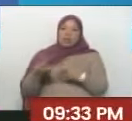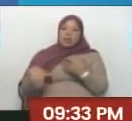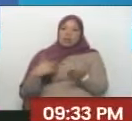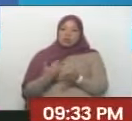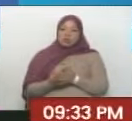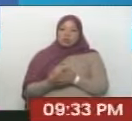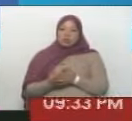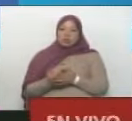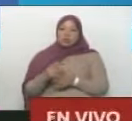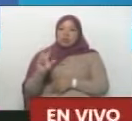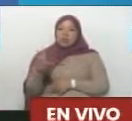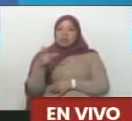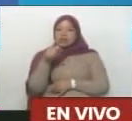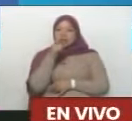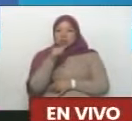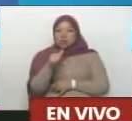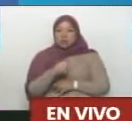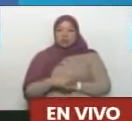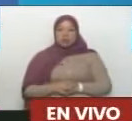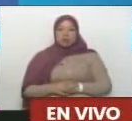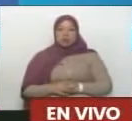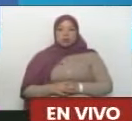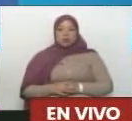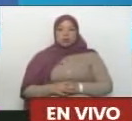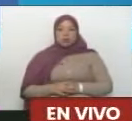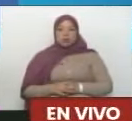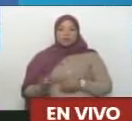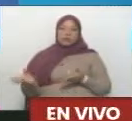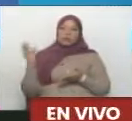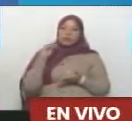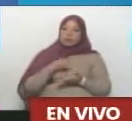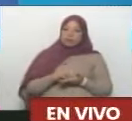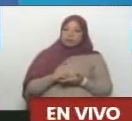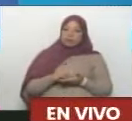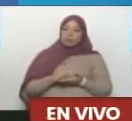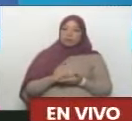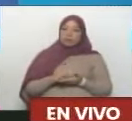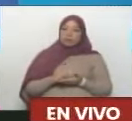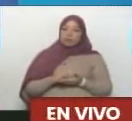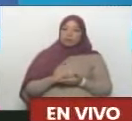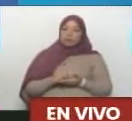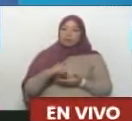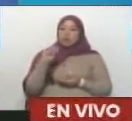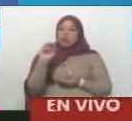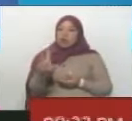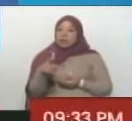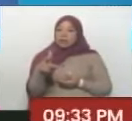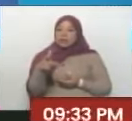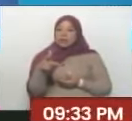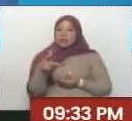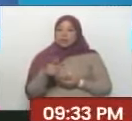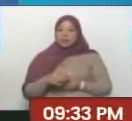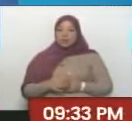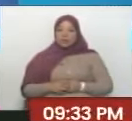nacional. En tercer lugar, vuelvo a hablar oriental, en tercer lugar,